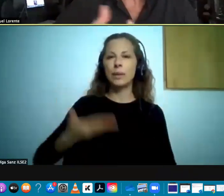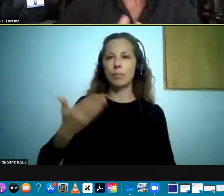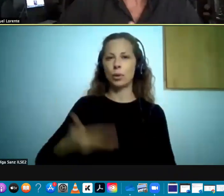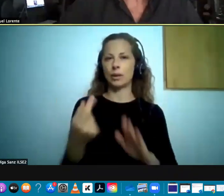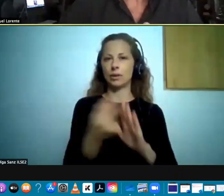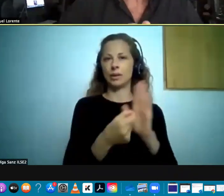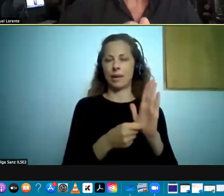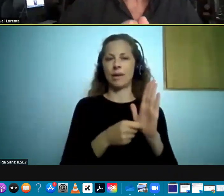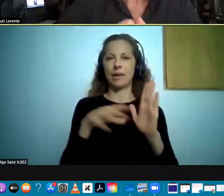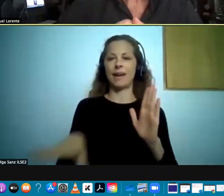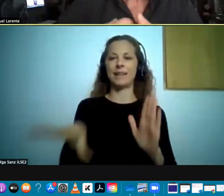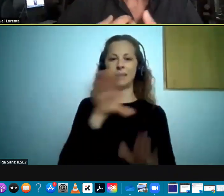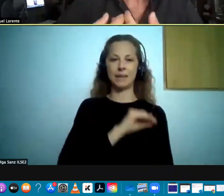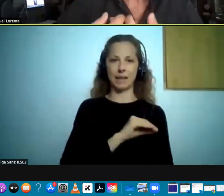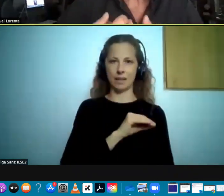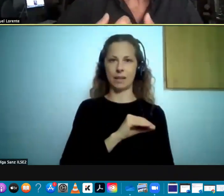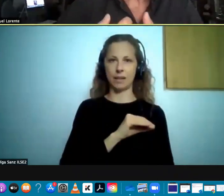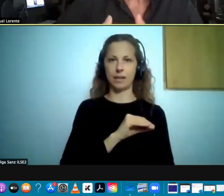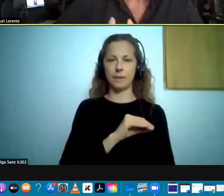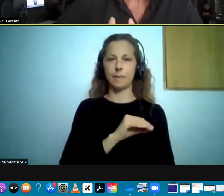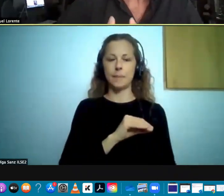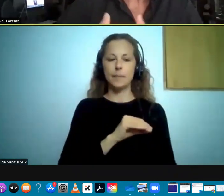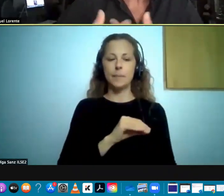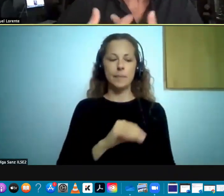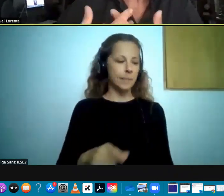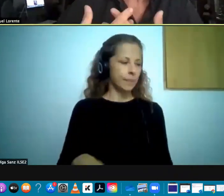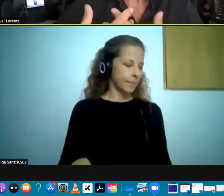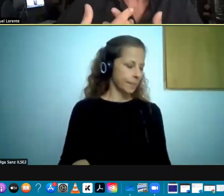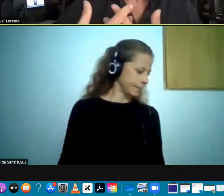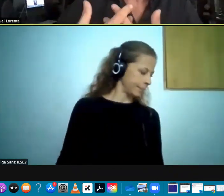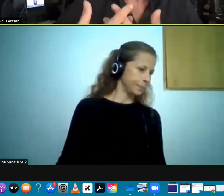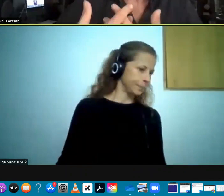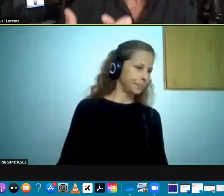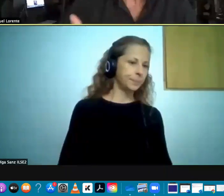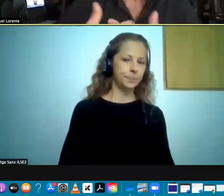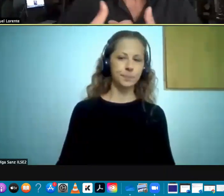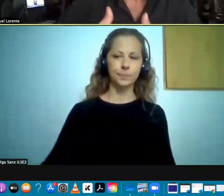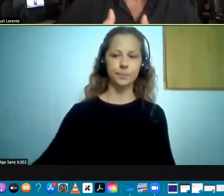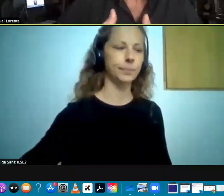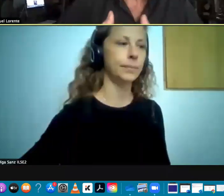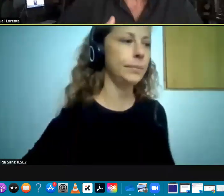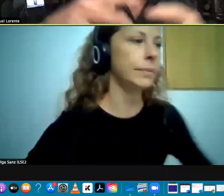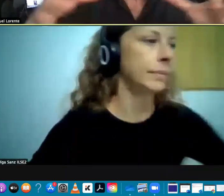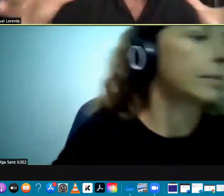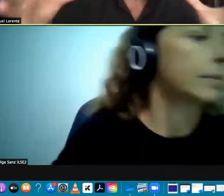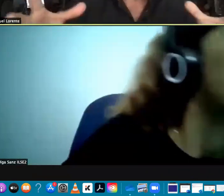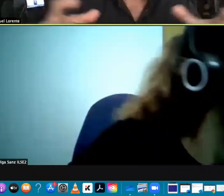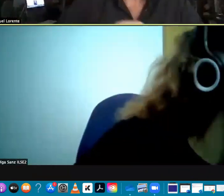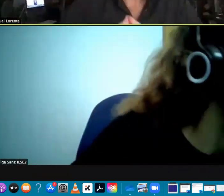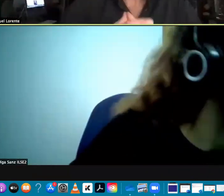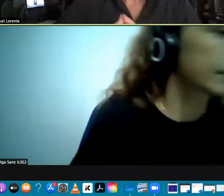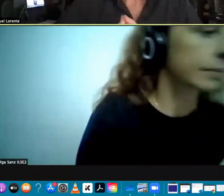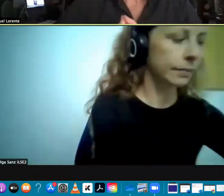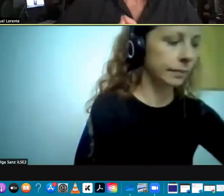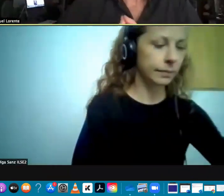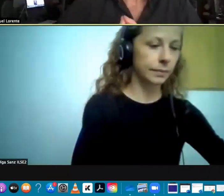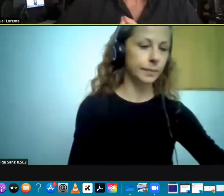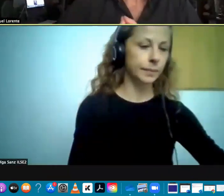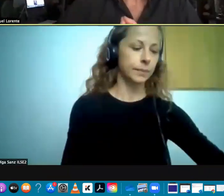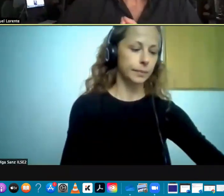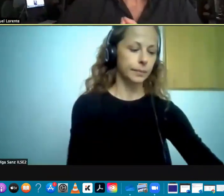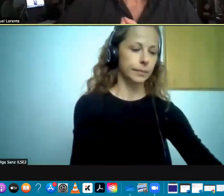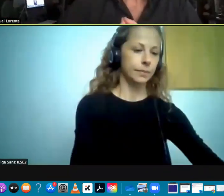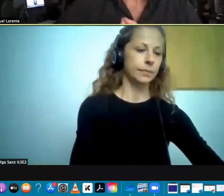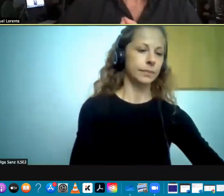ese posicionamiento ante la violencia de género. En primer lugar, porque lo hemos apuntado al principio a la hora de definir el papel de